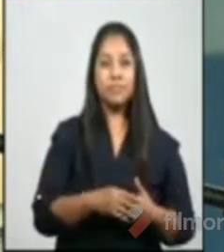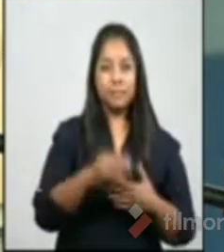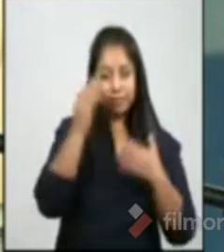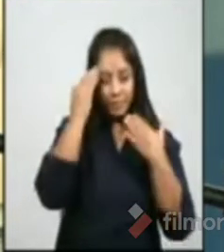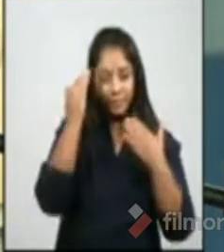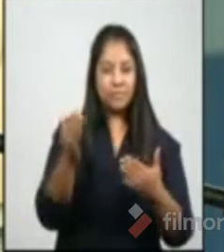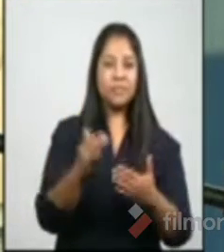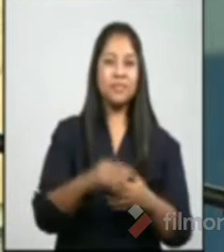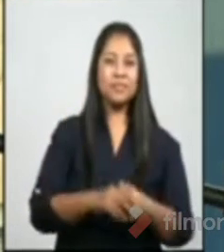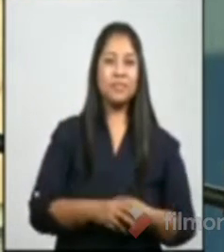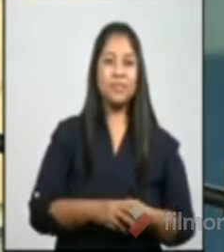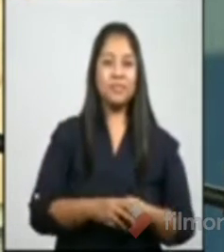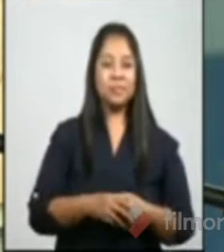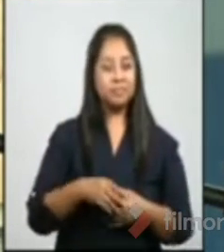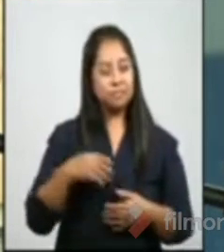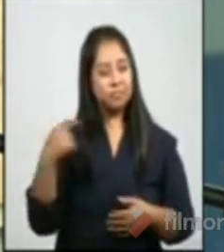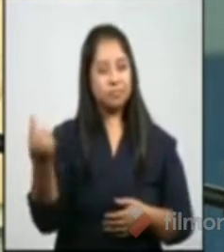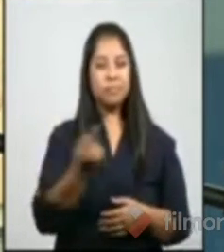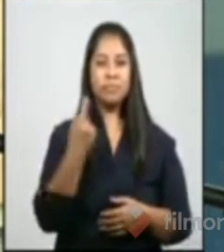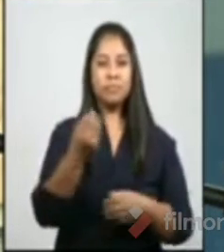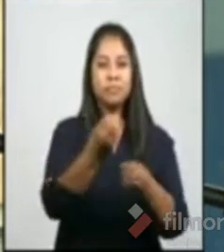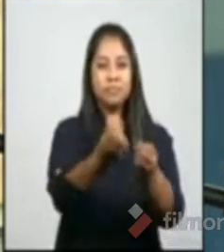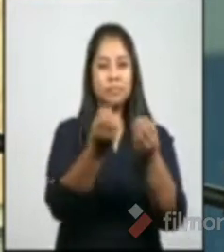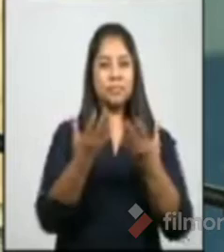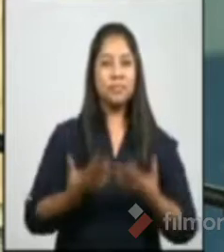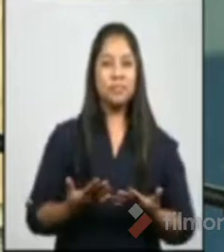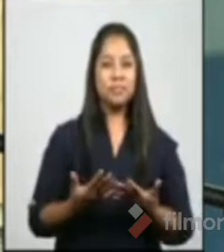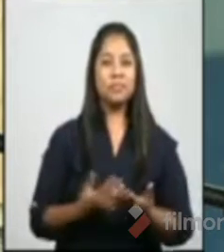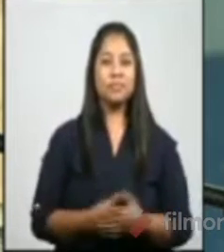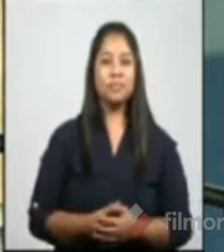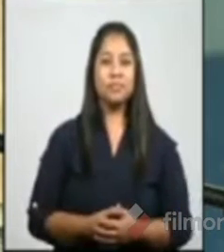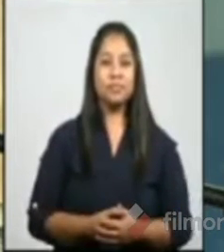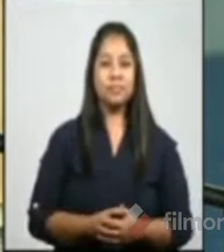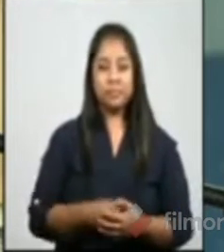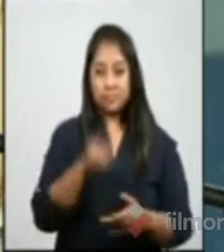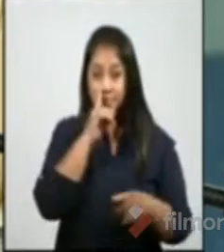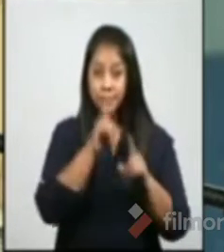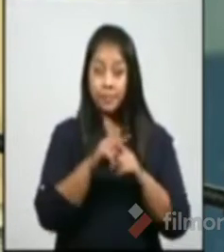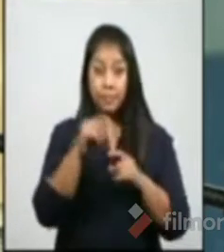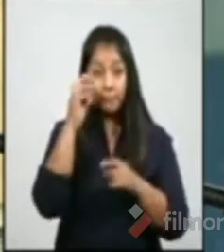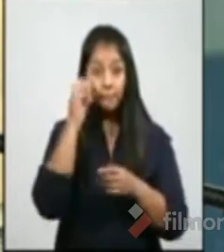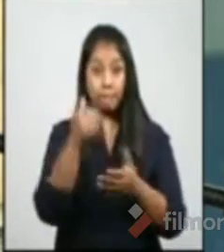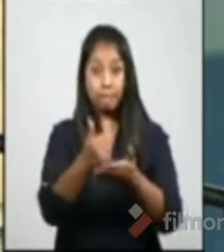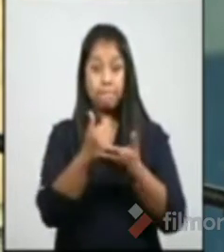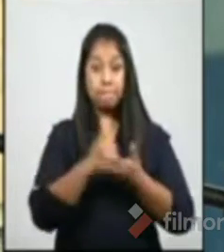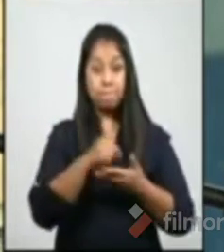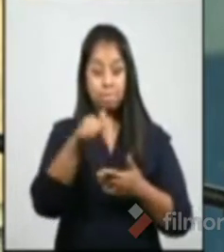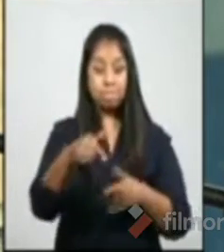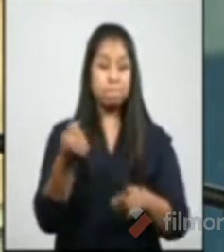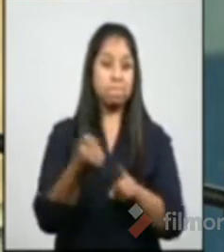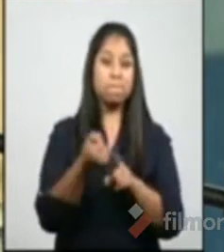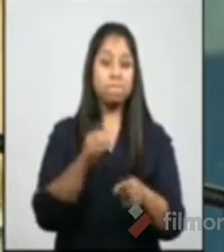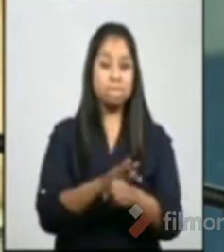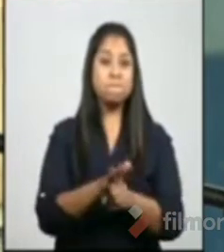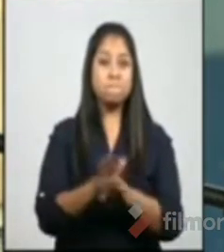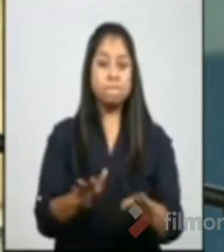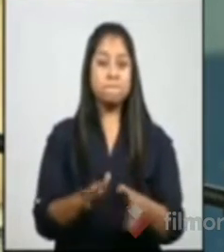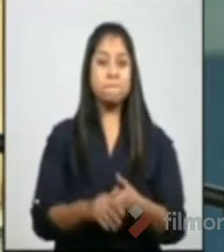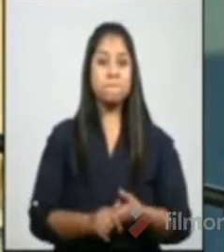gracias por todo lo que nos ha dado y por ayudarnos en esta pandemia que hemos estado